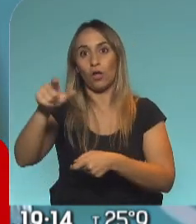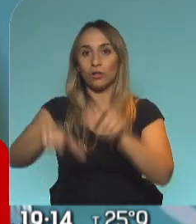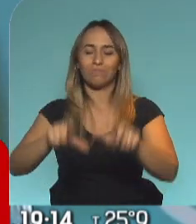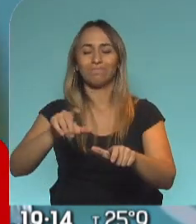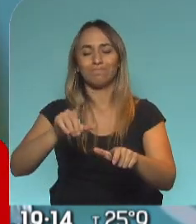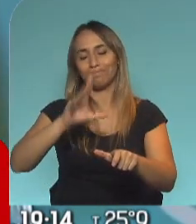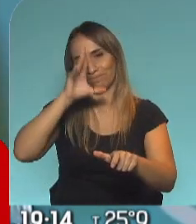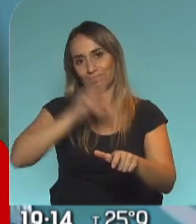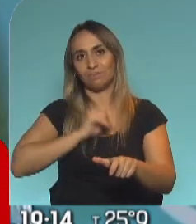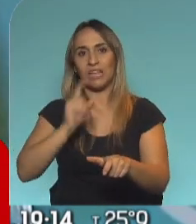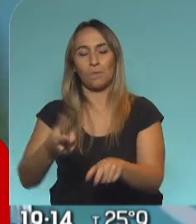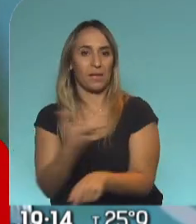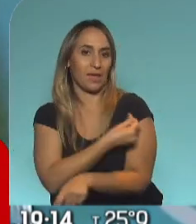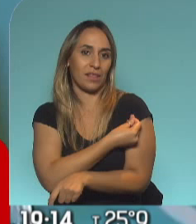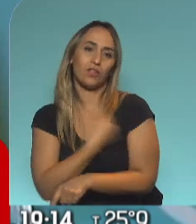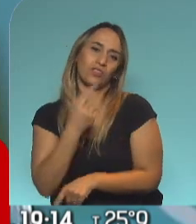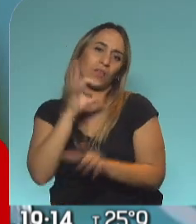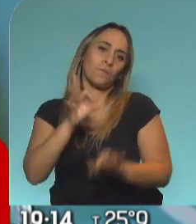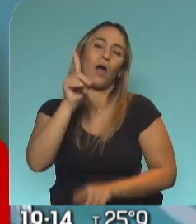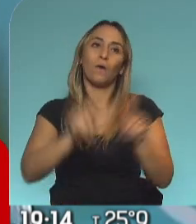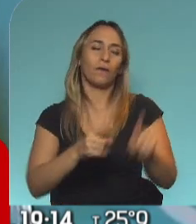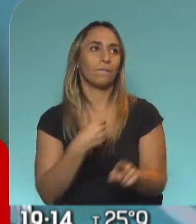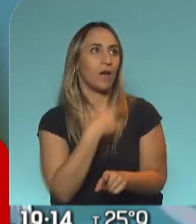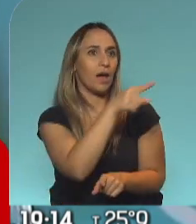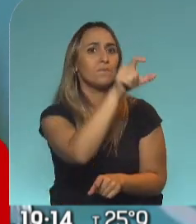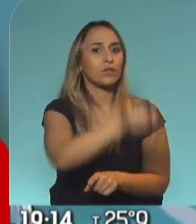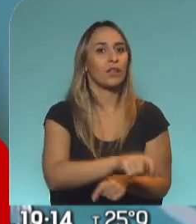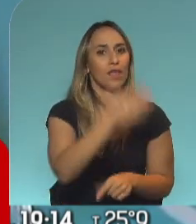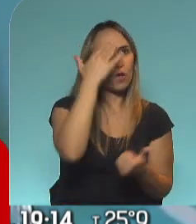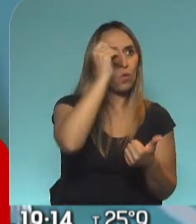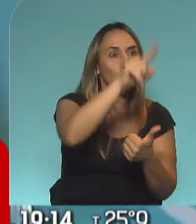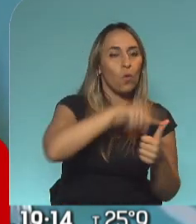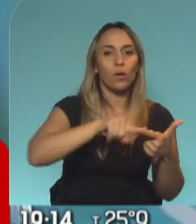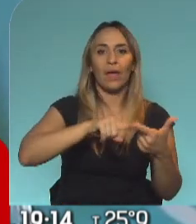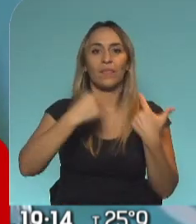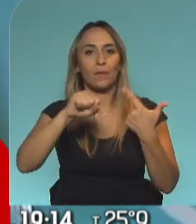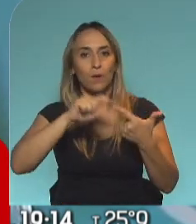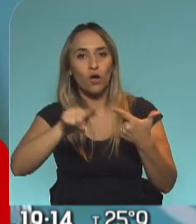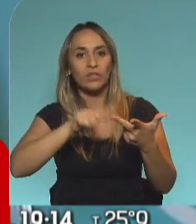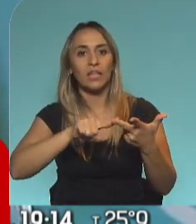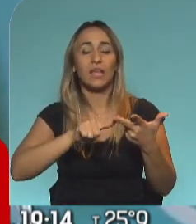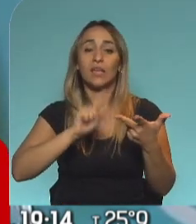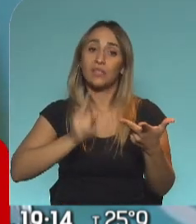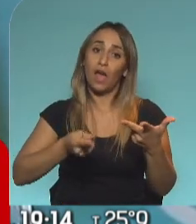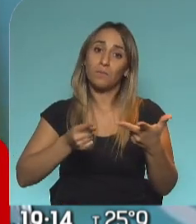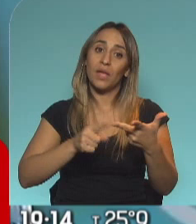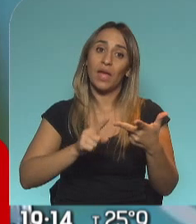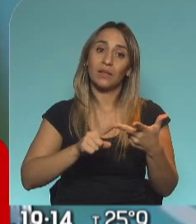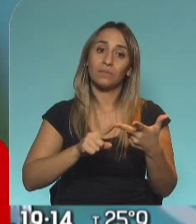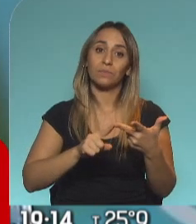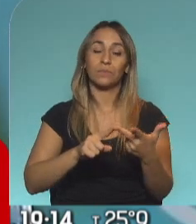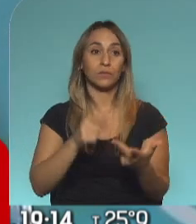algún referente de la cultura, algún referente del deporte, y viéndolo también poniendo el